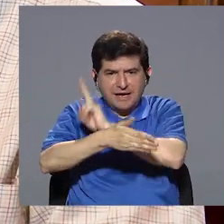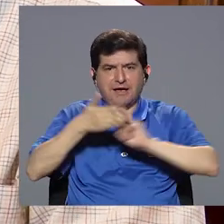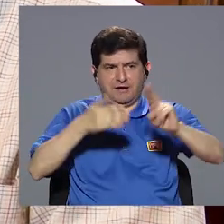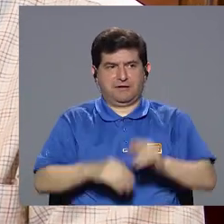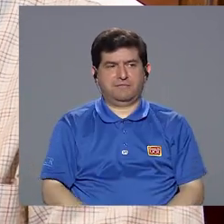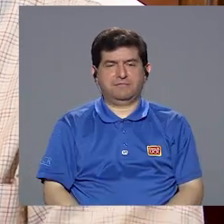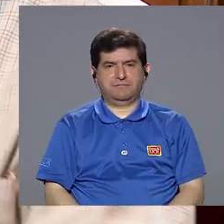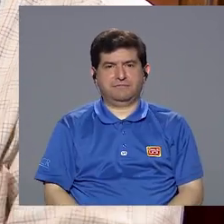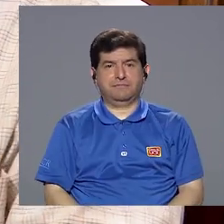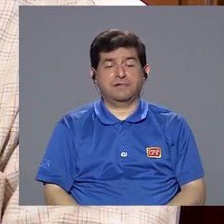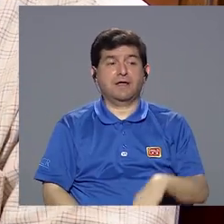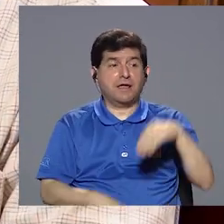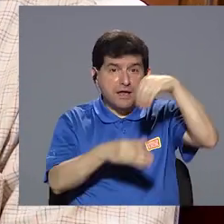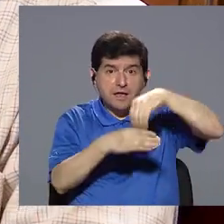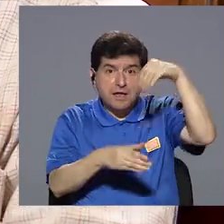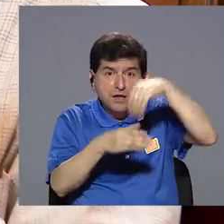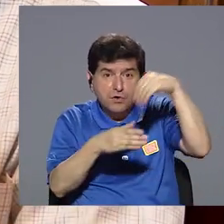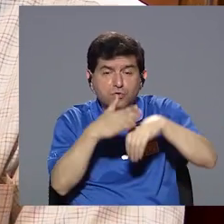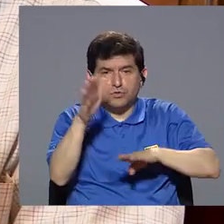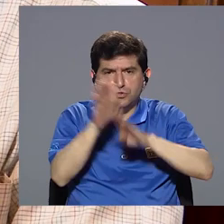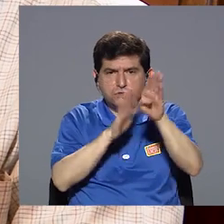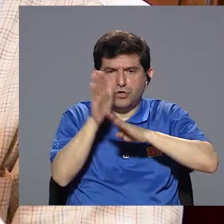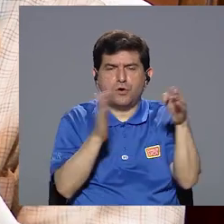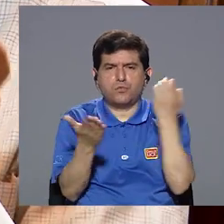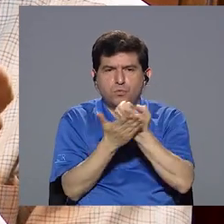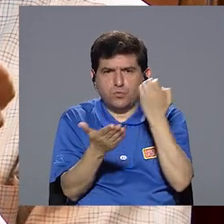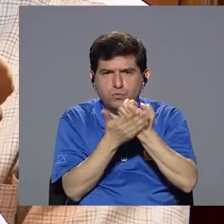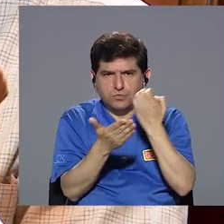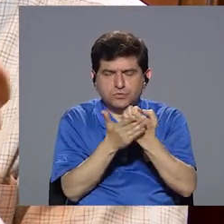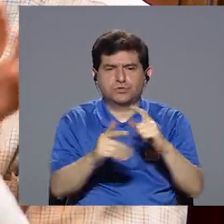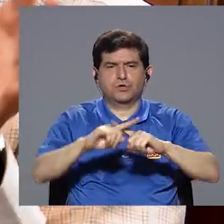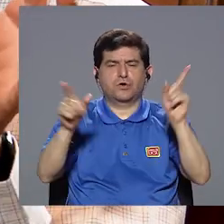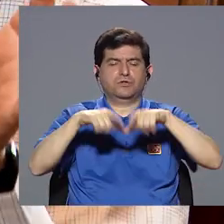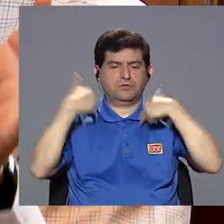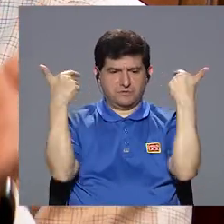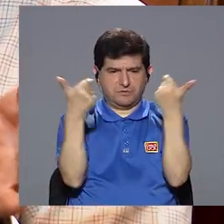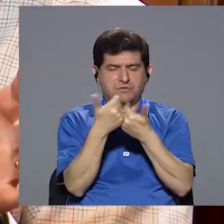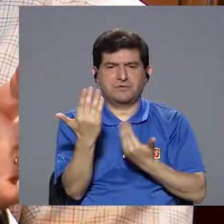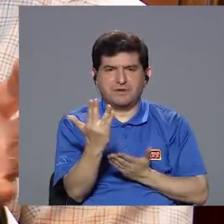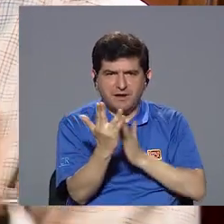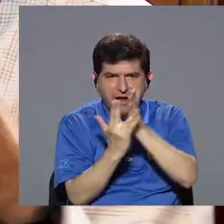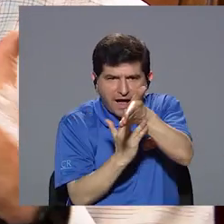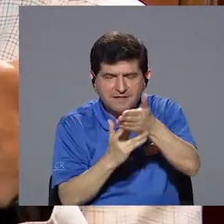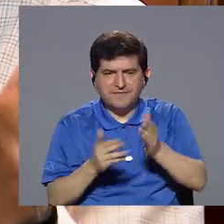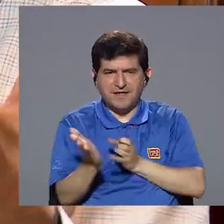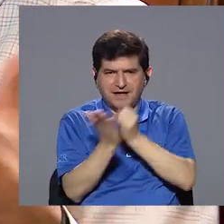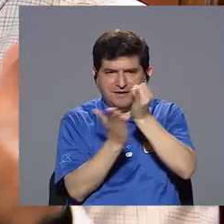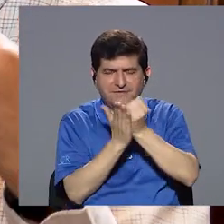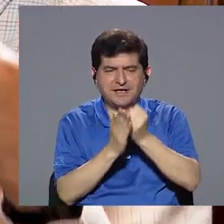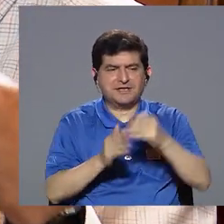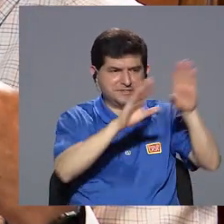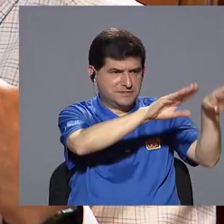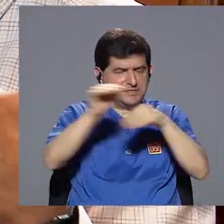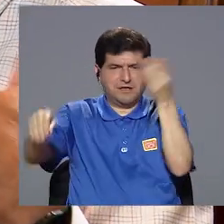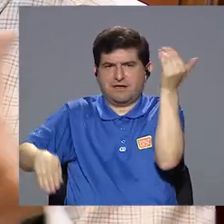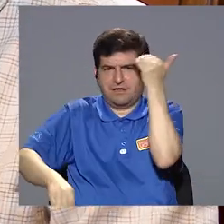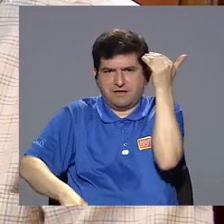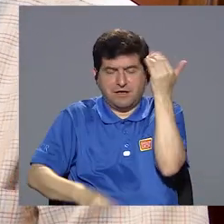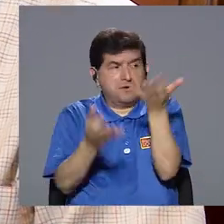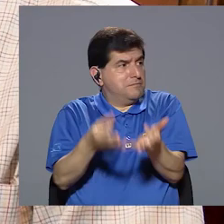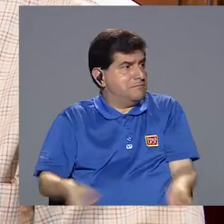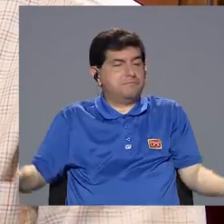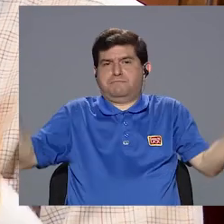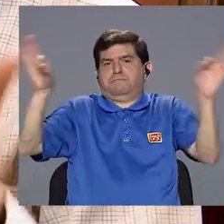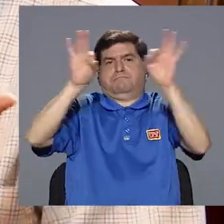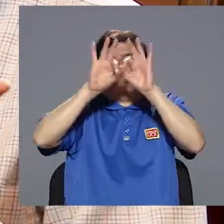continuamente en la universidad y definitivamente el aporte para el desarrollo económico de determinados sectores a través de la investigación y la transferencia de